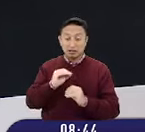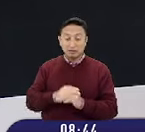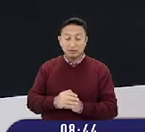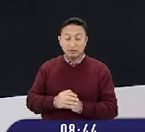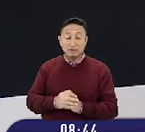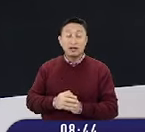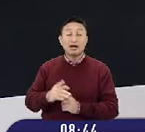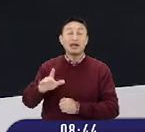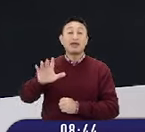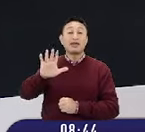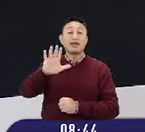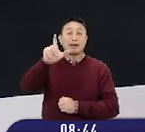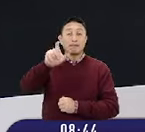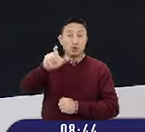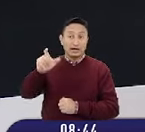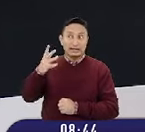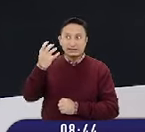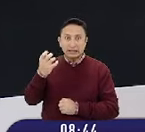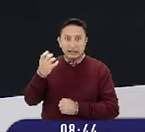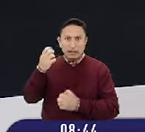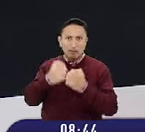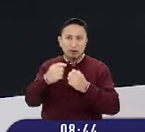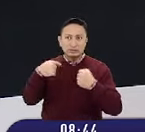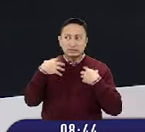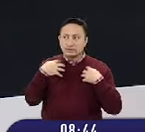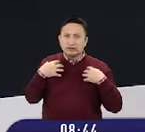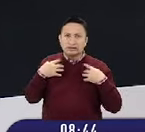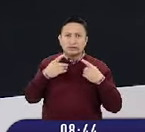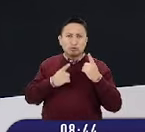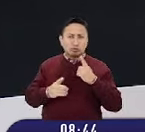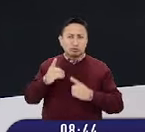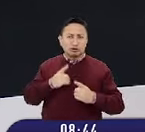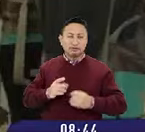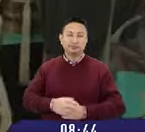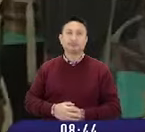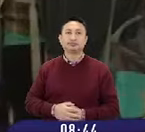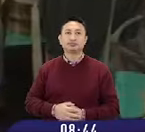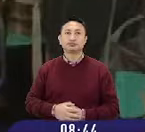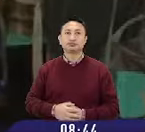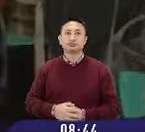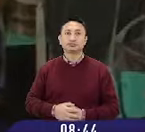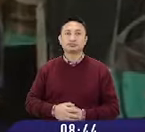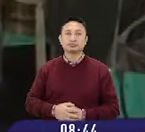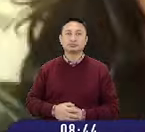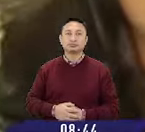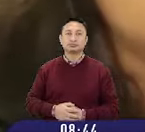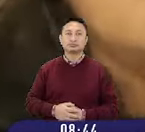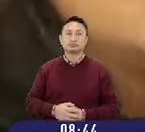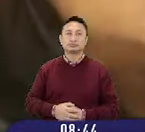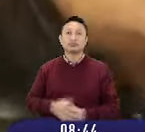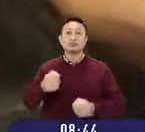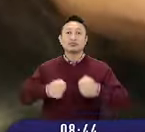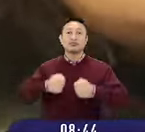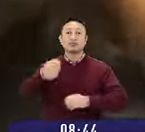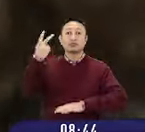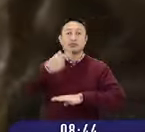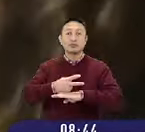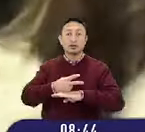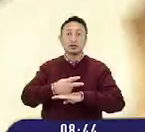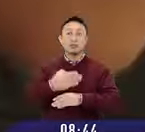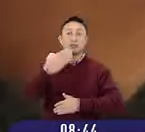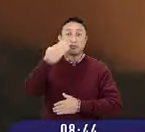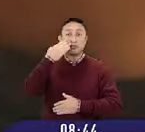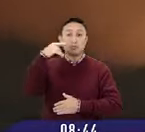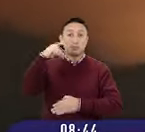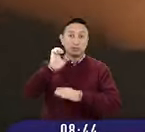de cada 100 mujeres en el mundo, ocasionando ansiedad y depresión. El segundo domingo de mayo se celebra a las madres de